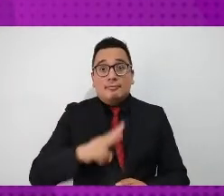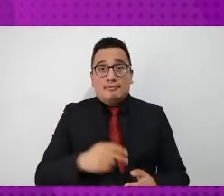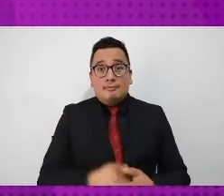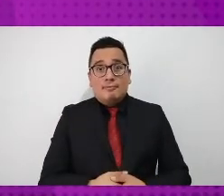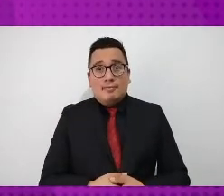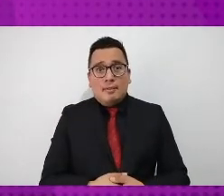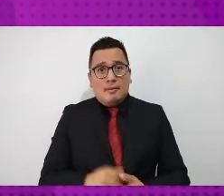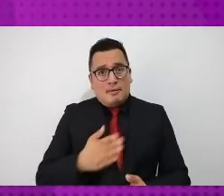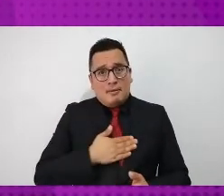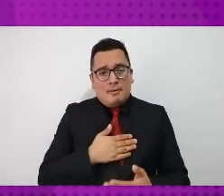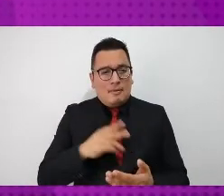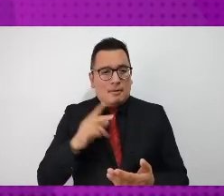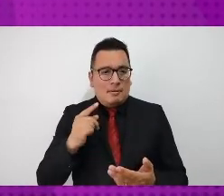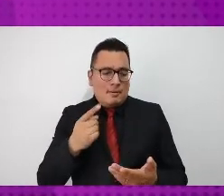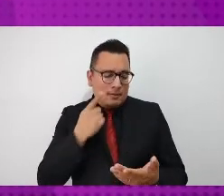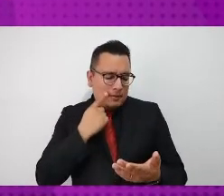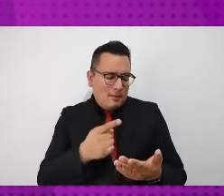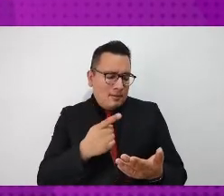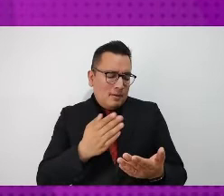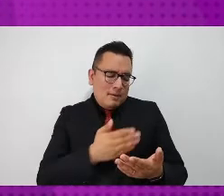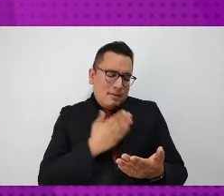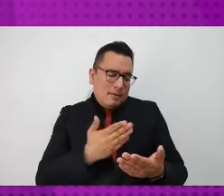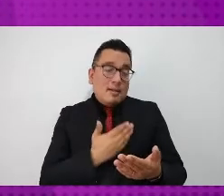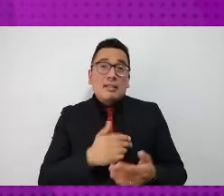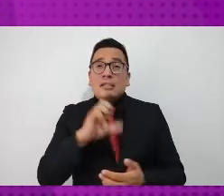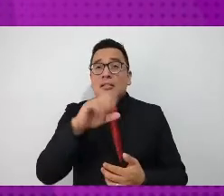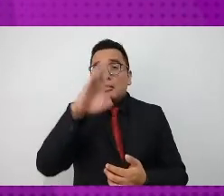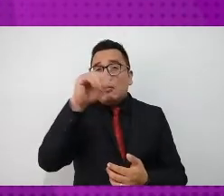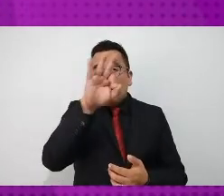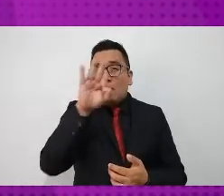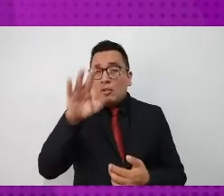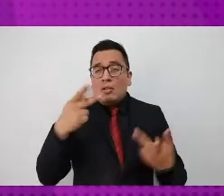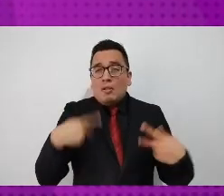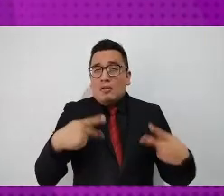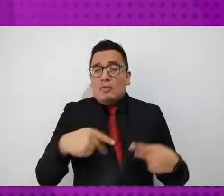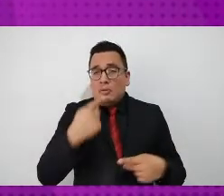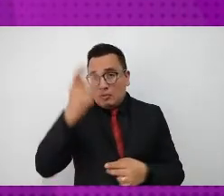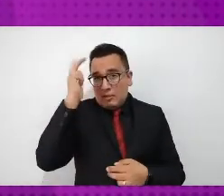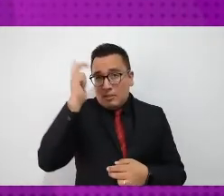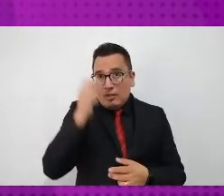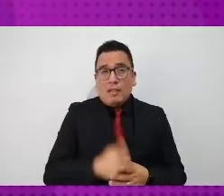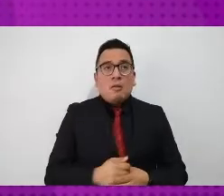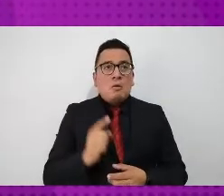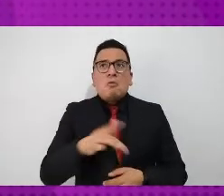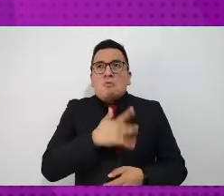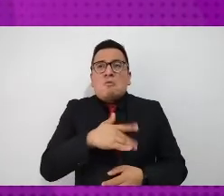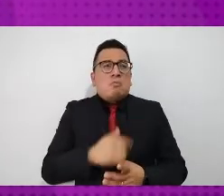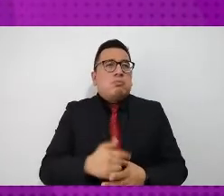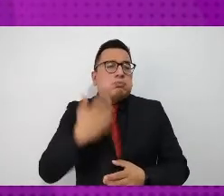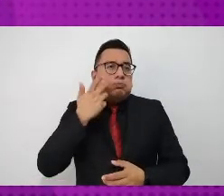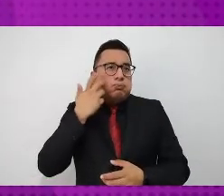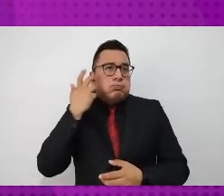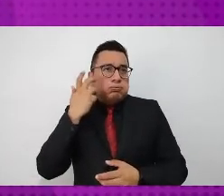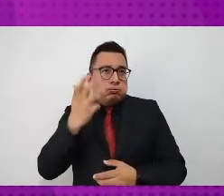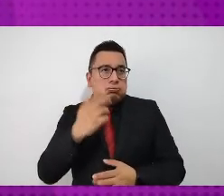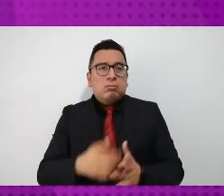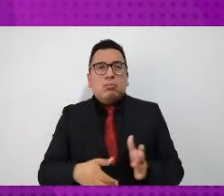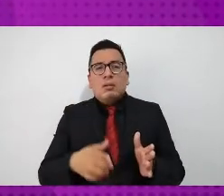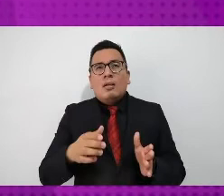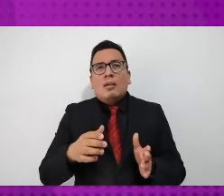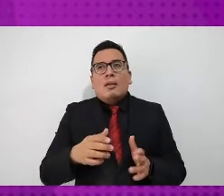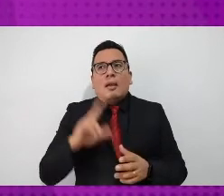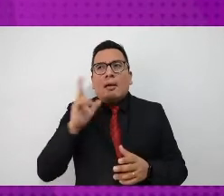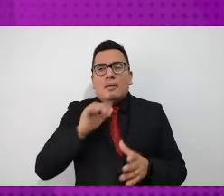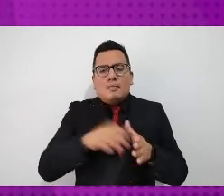es estoy checando el informe y el 69% de la ciudadanía y de alguien se le gustaría ejercer su voto a